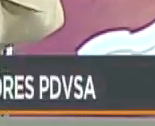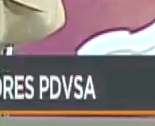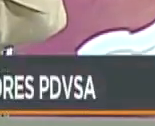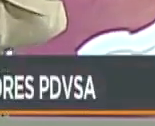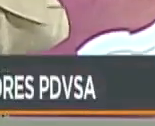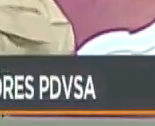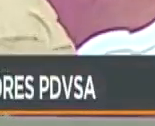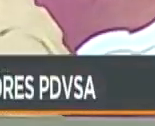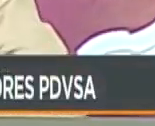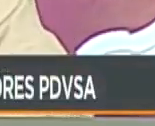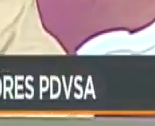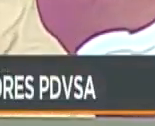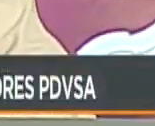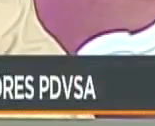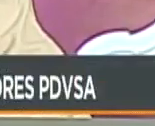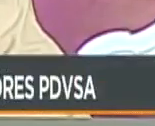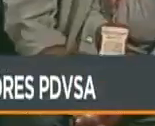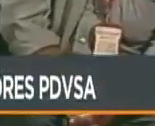Y ustedes sabían.